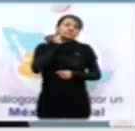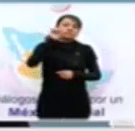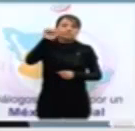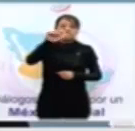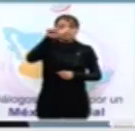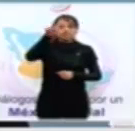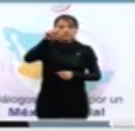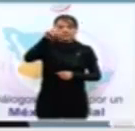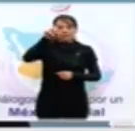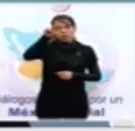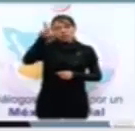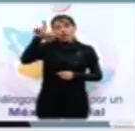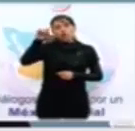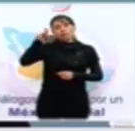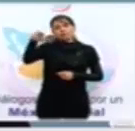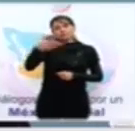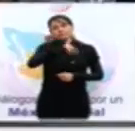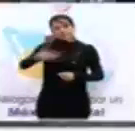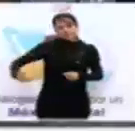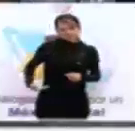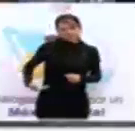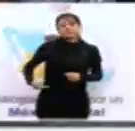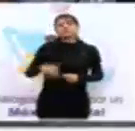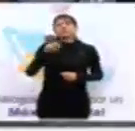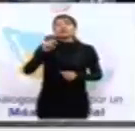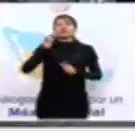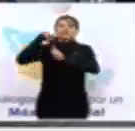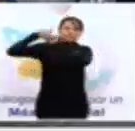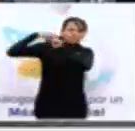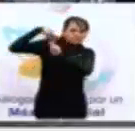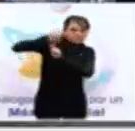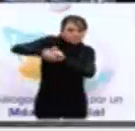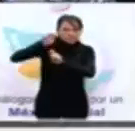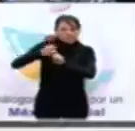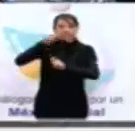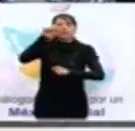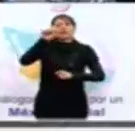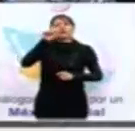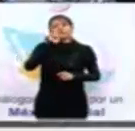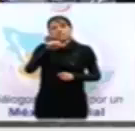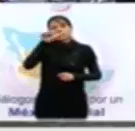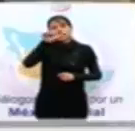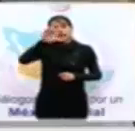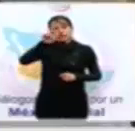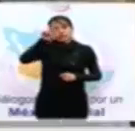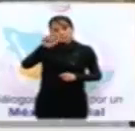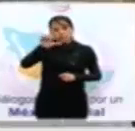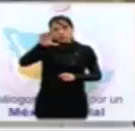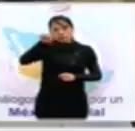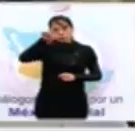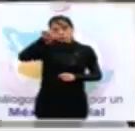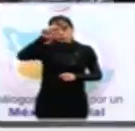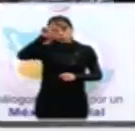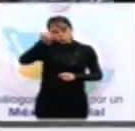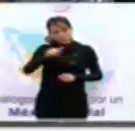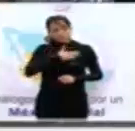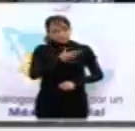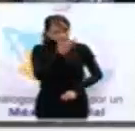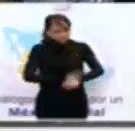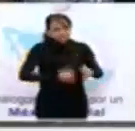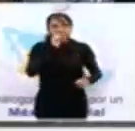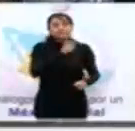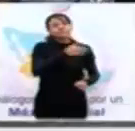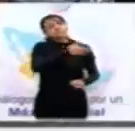acompañan el día de hoy. Presento al senador Salvador López Brito, presidente de la Comisión de Pesca y Acuacultura. Senador, gracias.